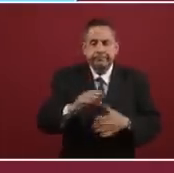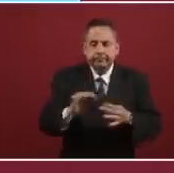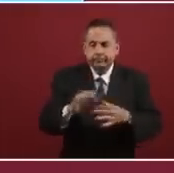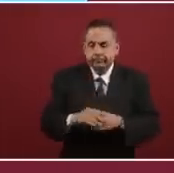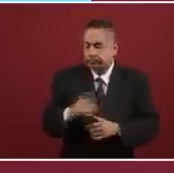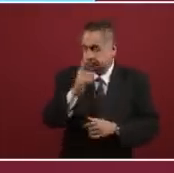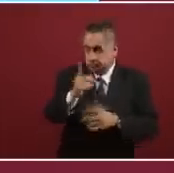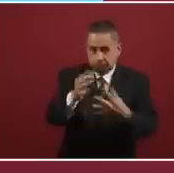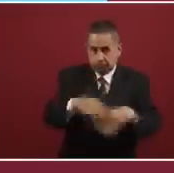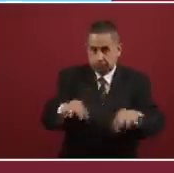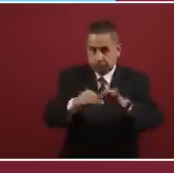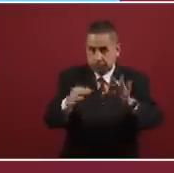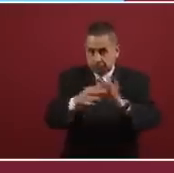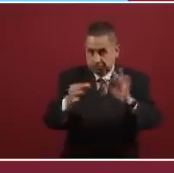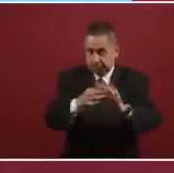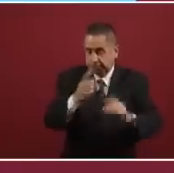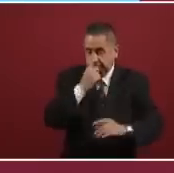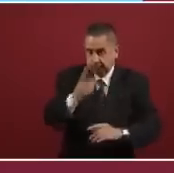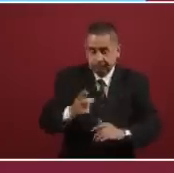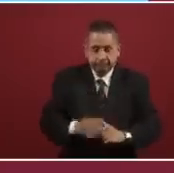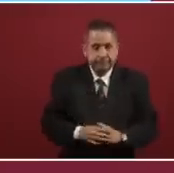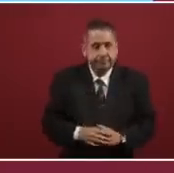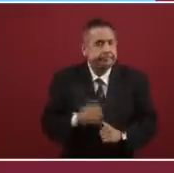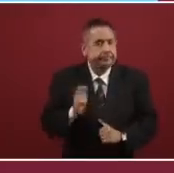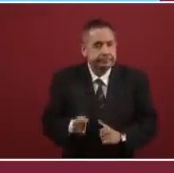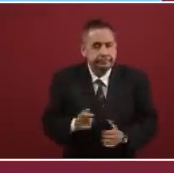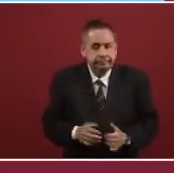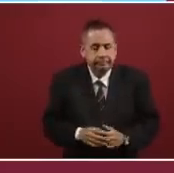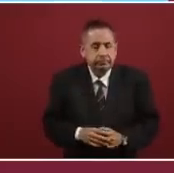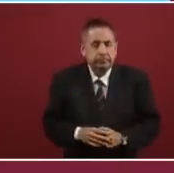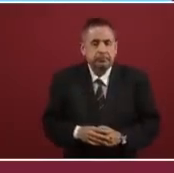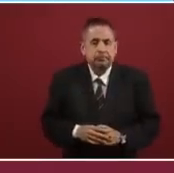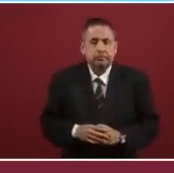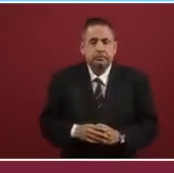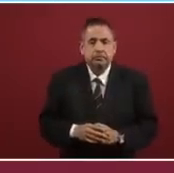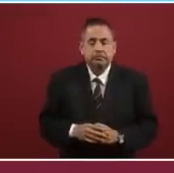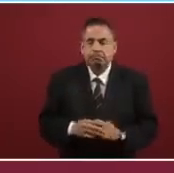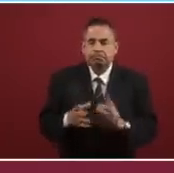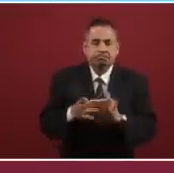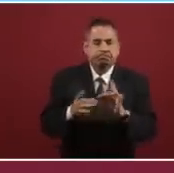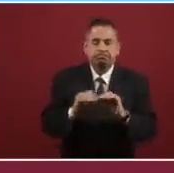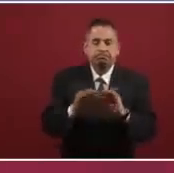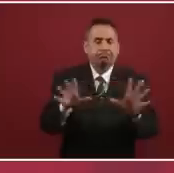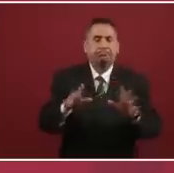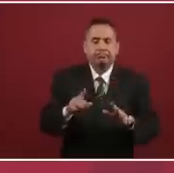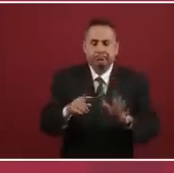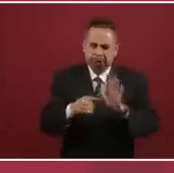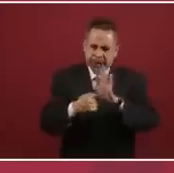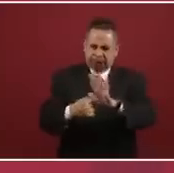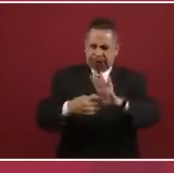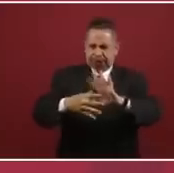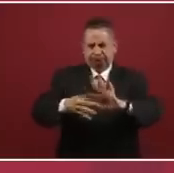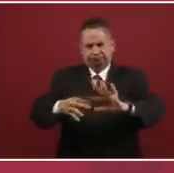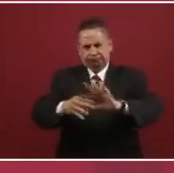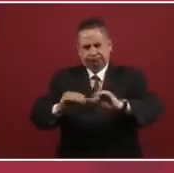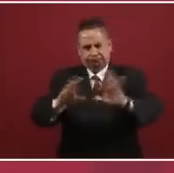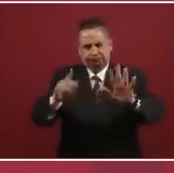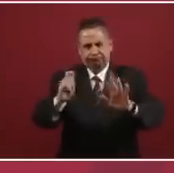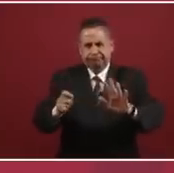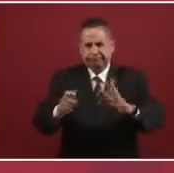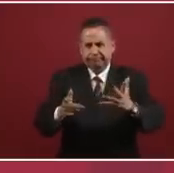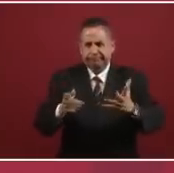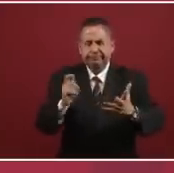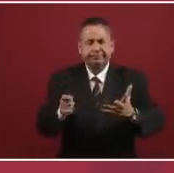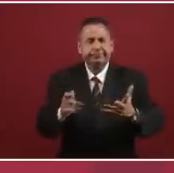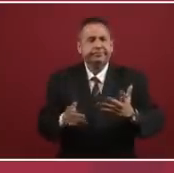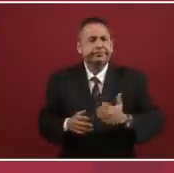es importante que se tenga el dato de